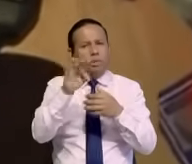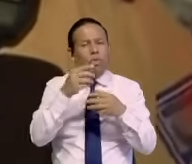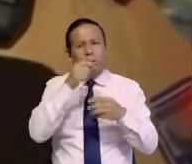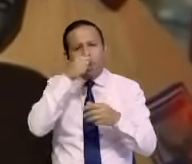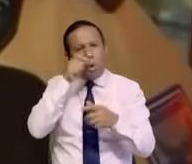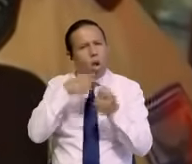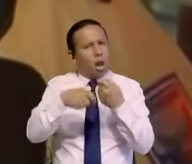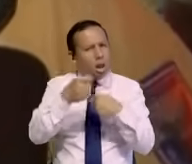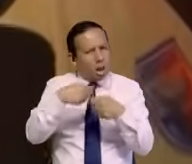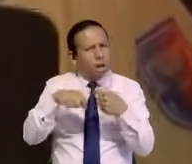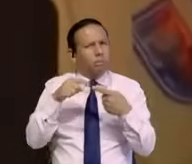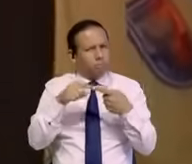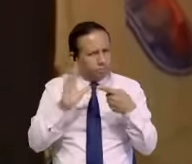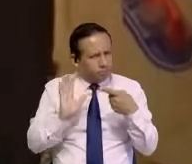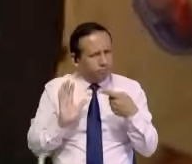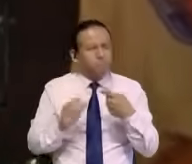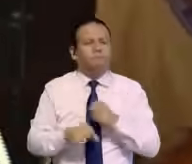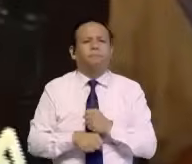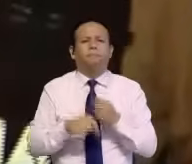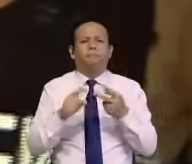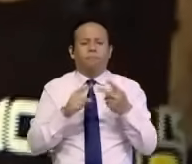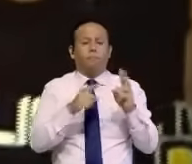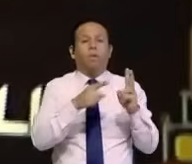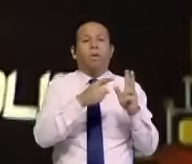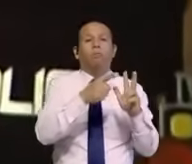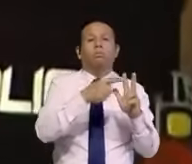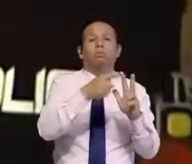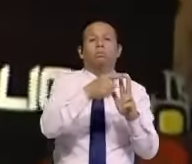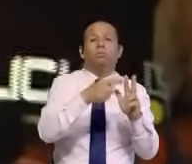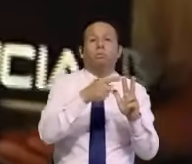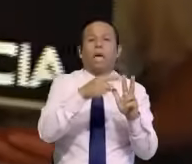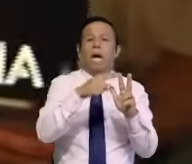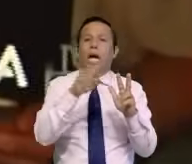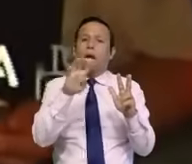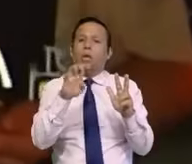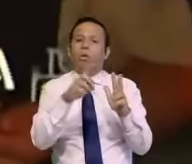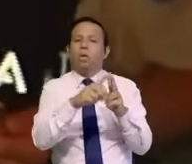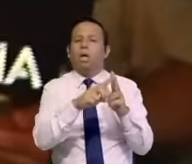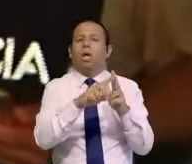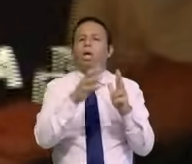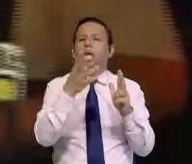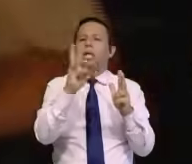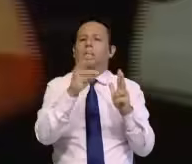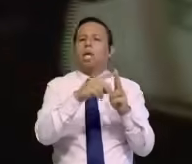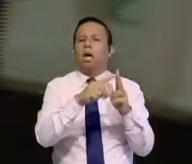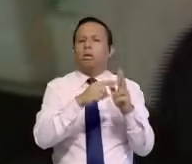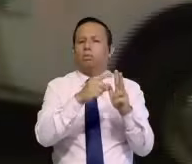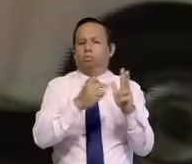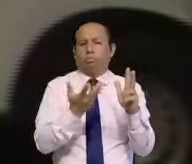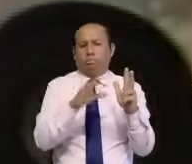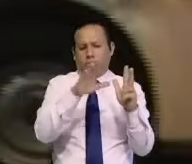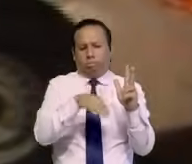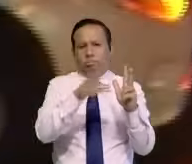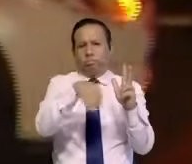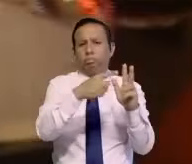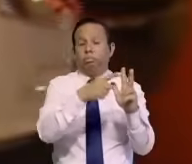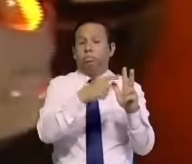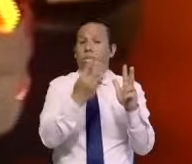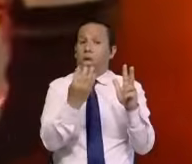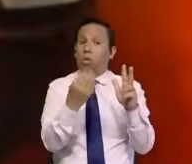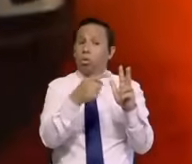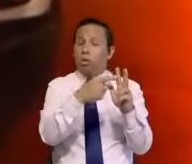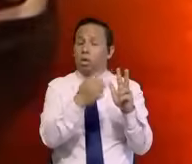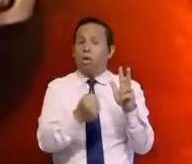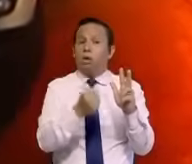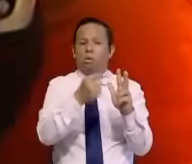de sustancias de estupefacientes, y dos menores de edad, el uno de 14 años y el otro de 16 años. El menor de 14 años se